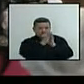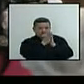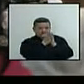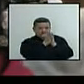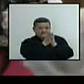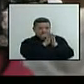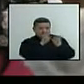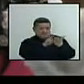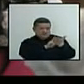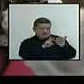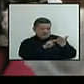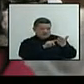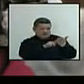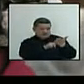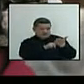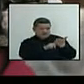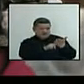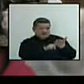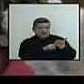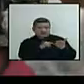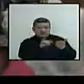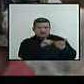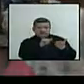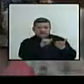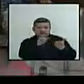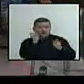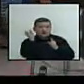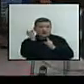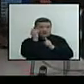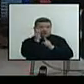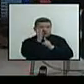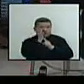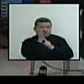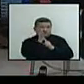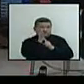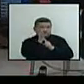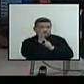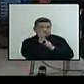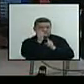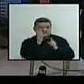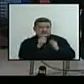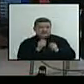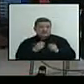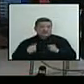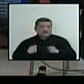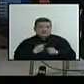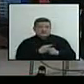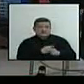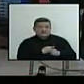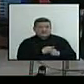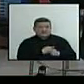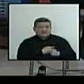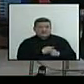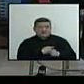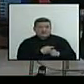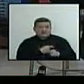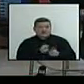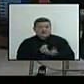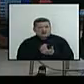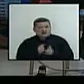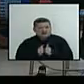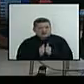Palabra, Señor, sea luz para nuestros